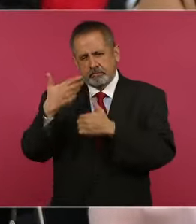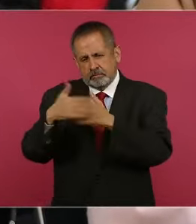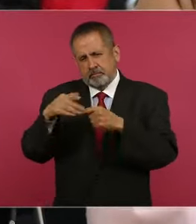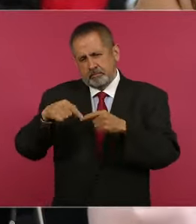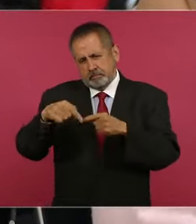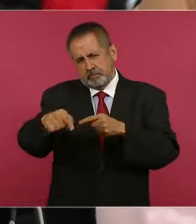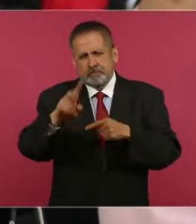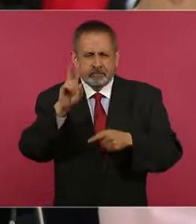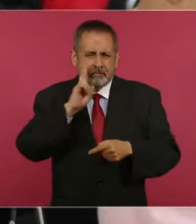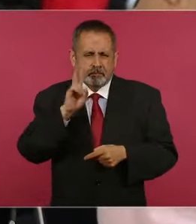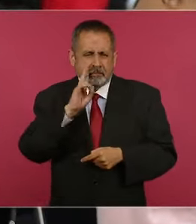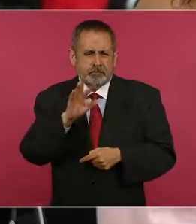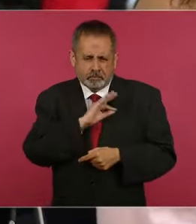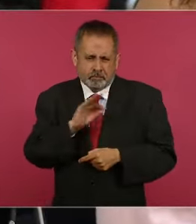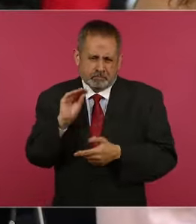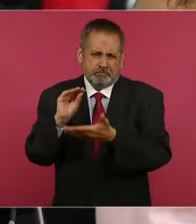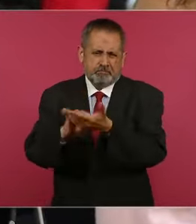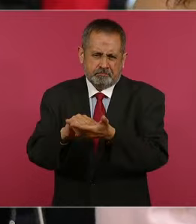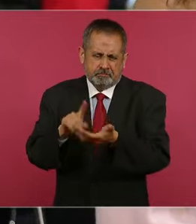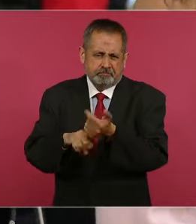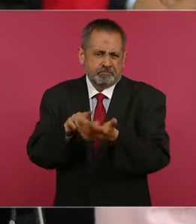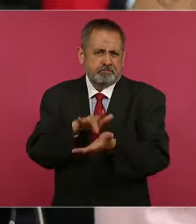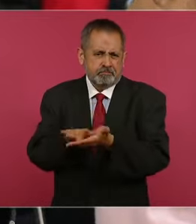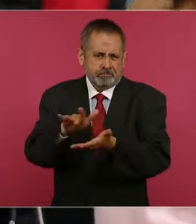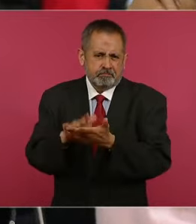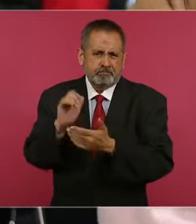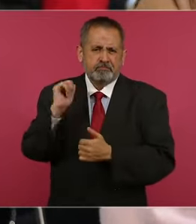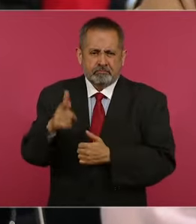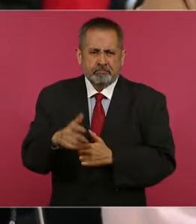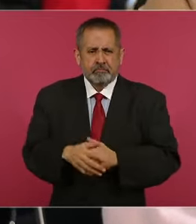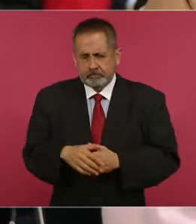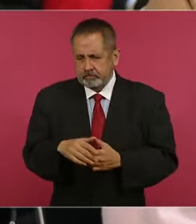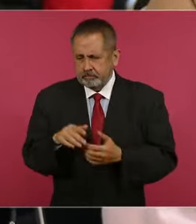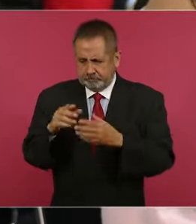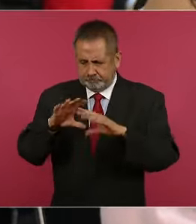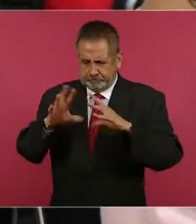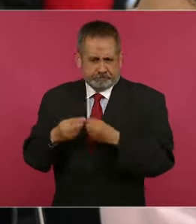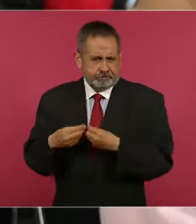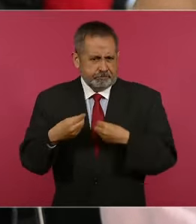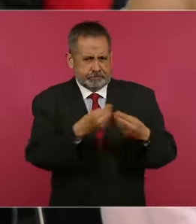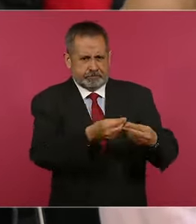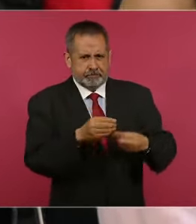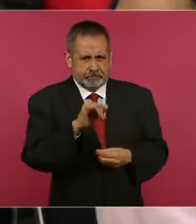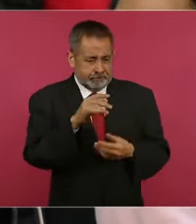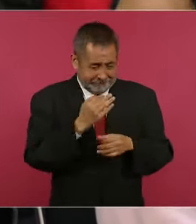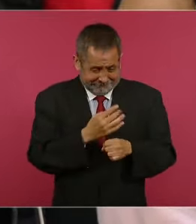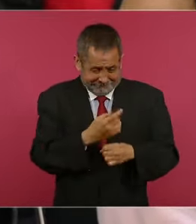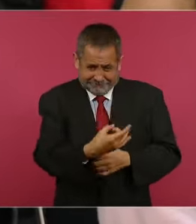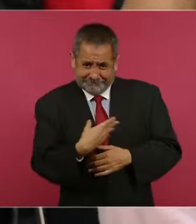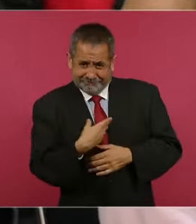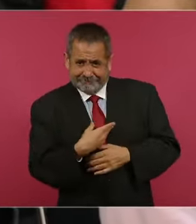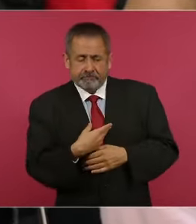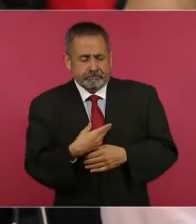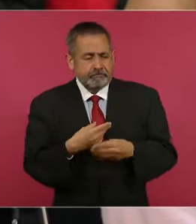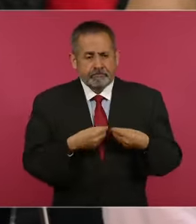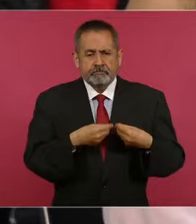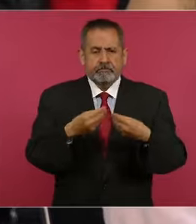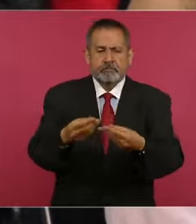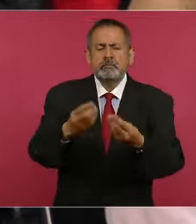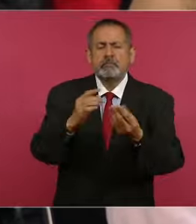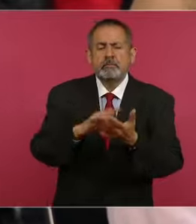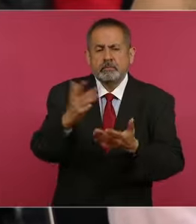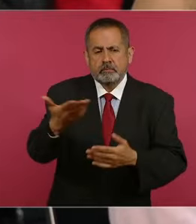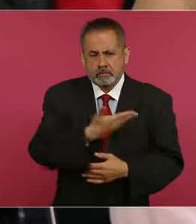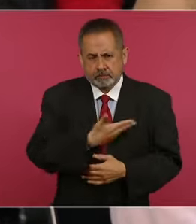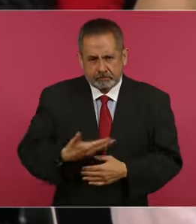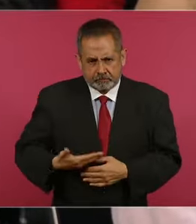todo, para que por favor sí les apoyen, y le paso también los datos. Ahorita me están mandando el mensaje. Sí. Muchas gracias, es